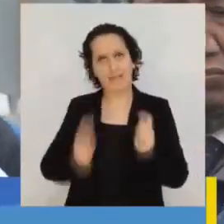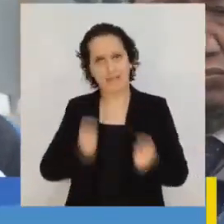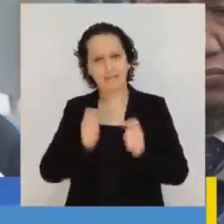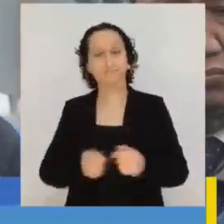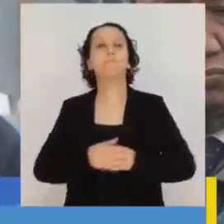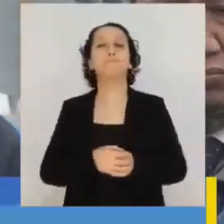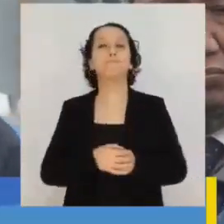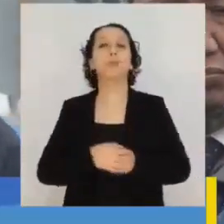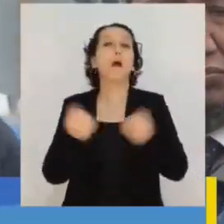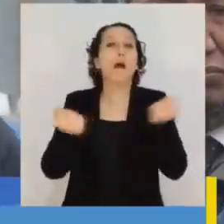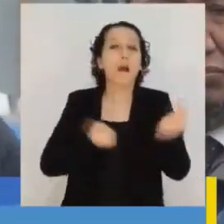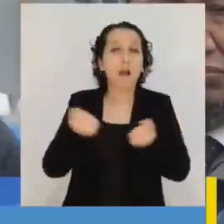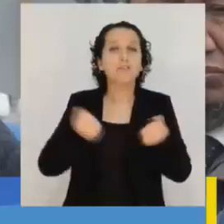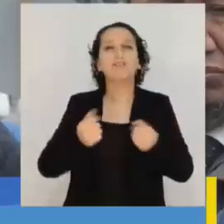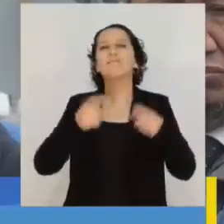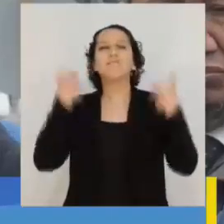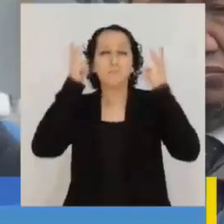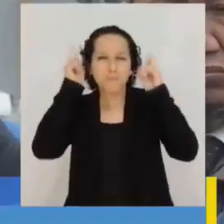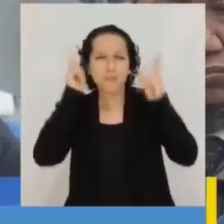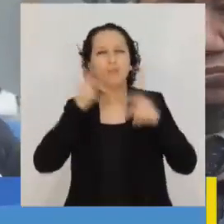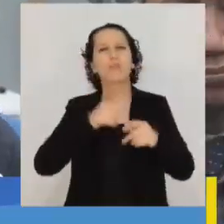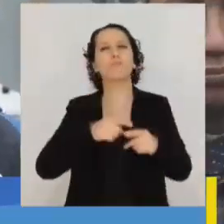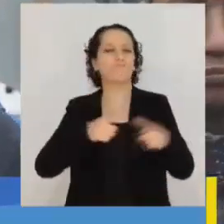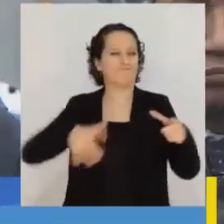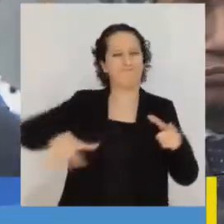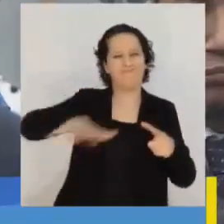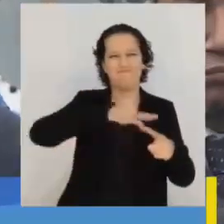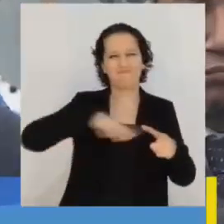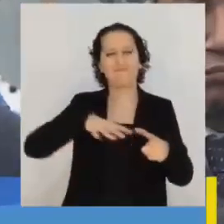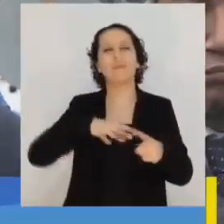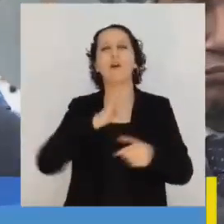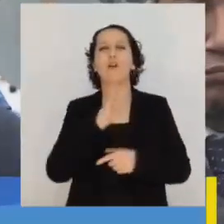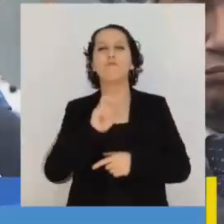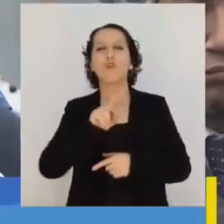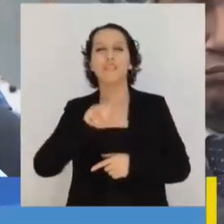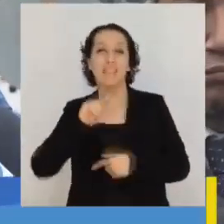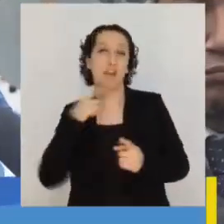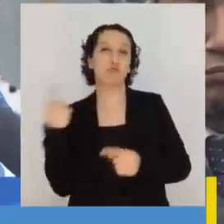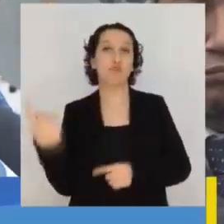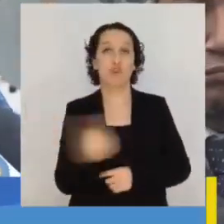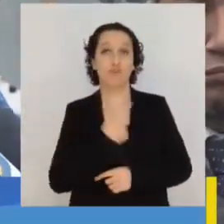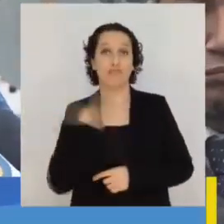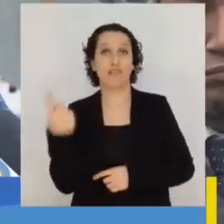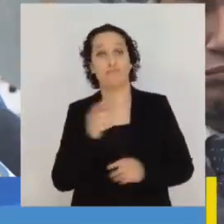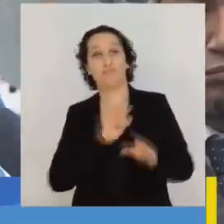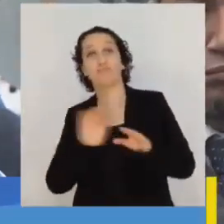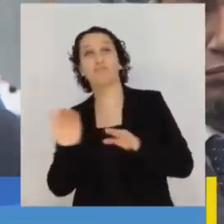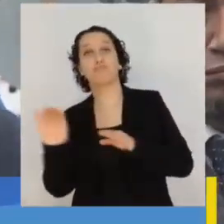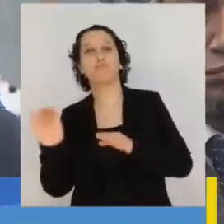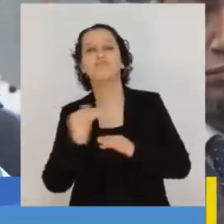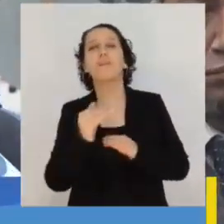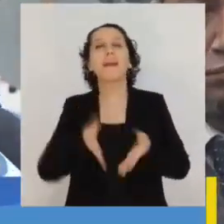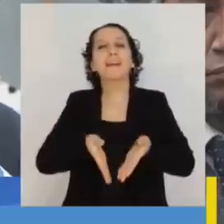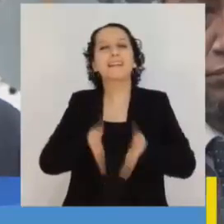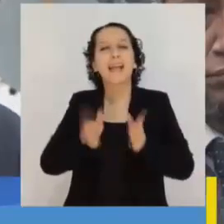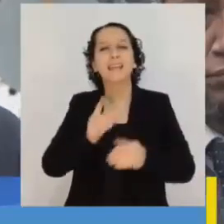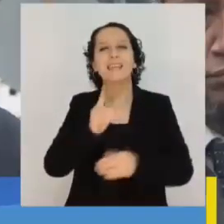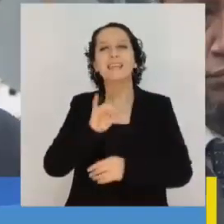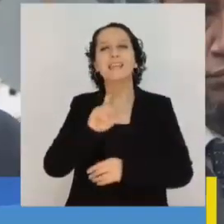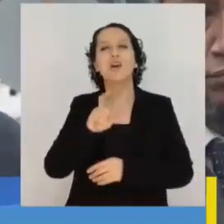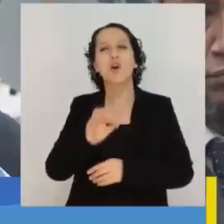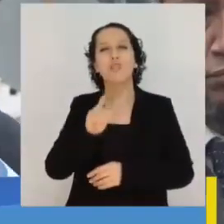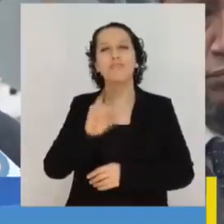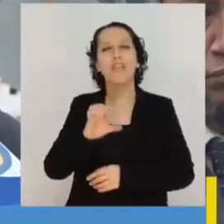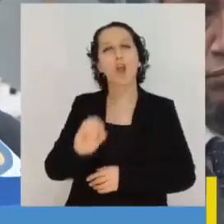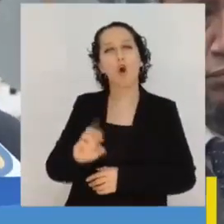el transporte urbano de Gran Concepción, que viene desde la Rotonda Bonilla, va a tomar Diego de Oro para